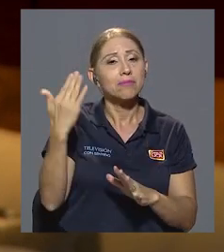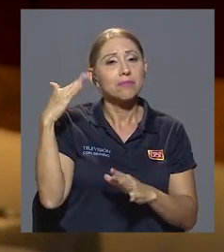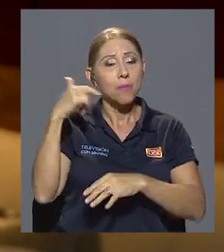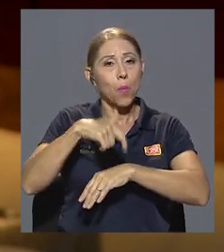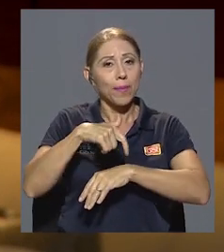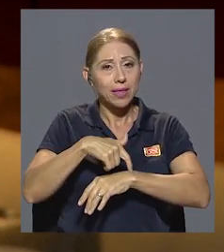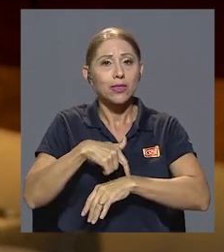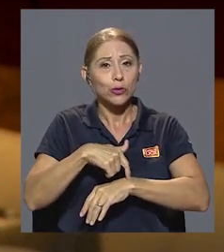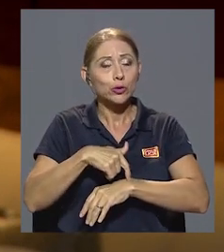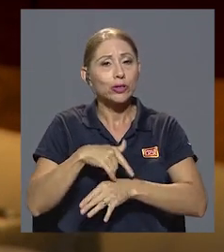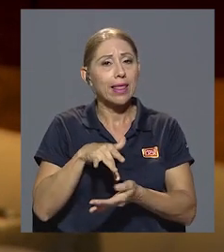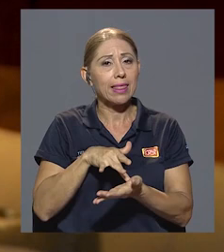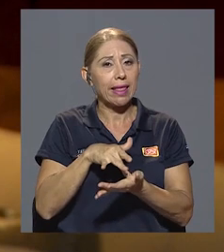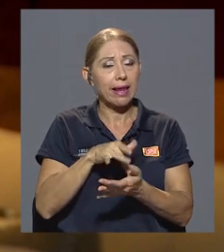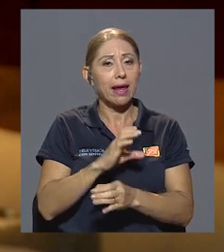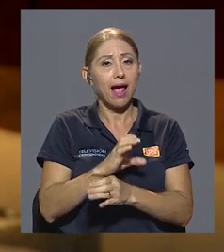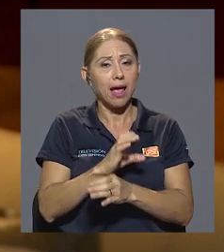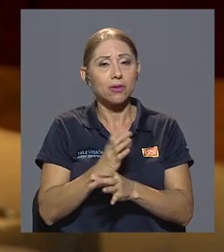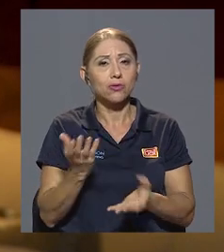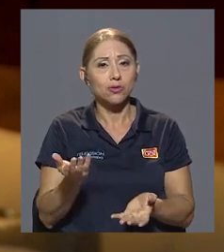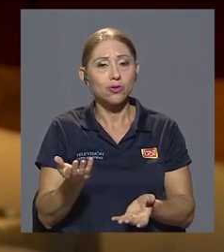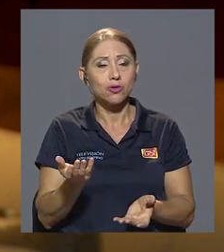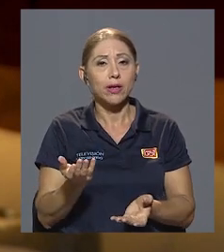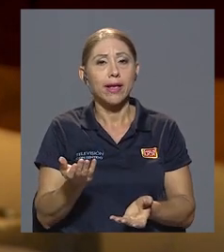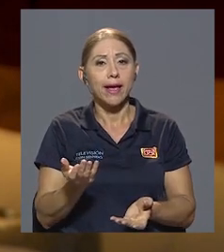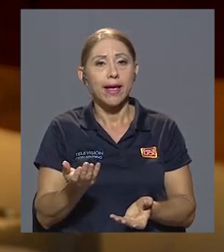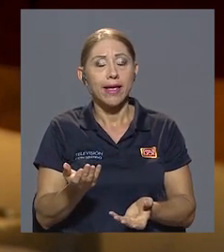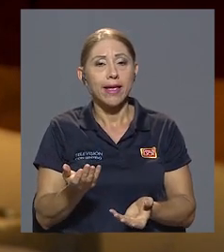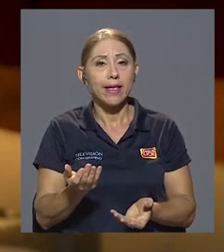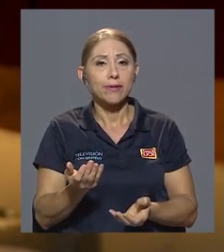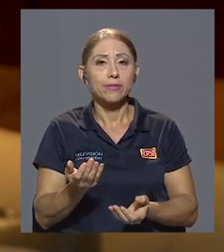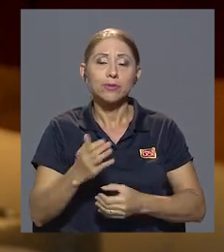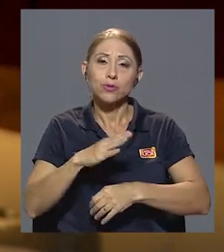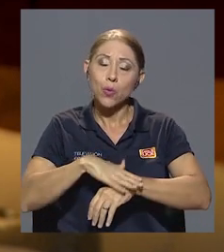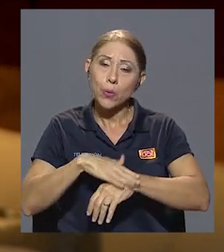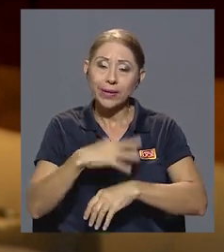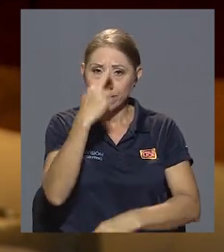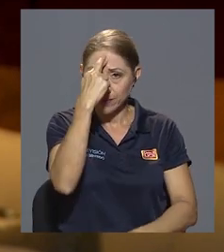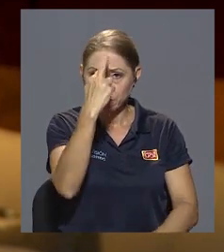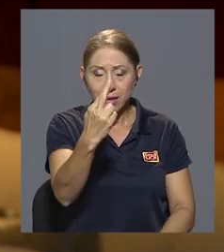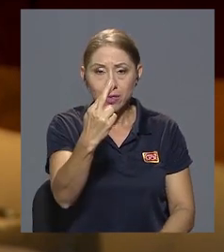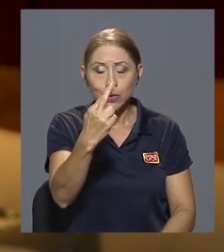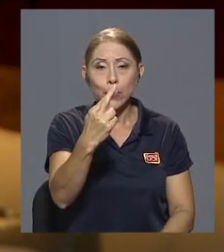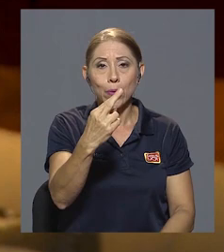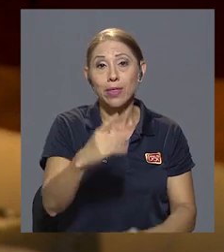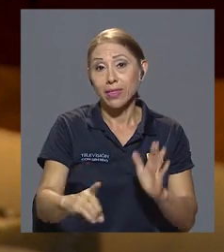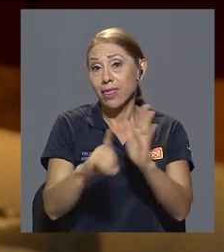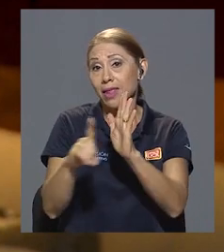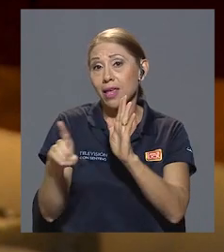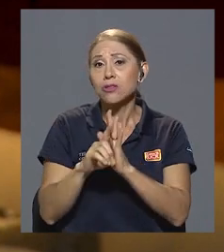verdaderamente delicados en lo que respecta al respeto pues de